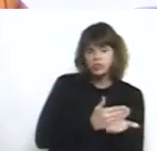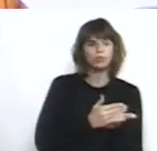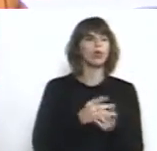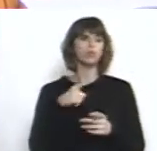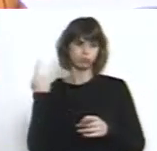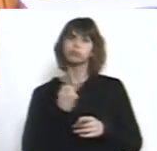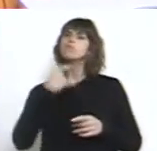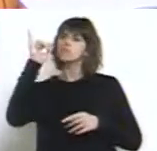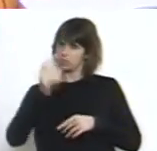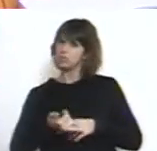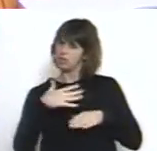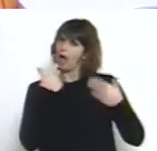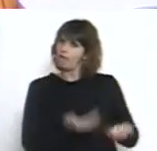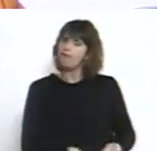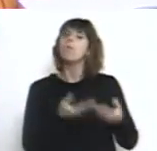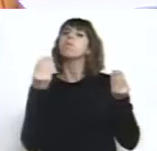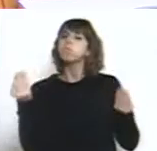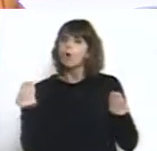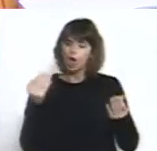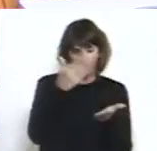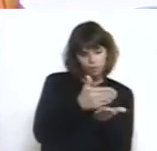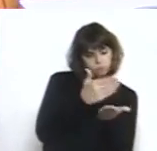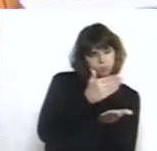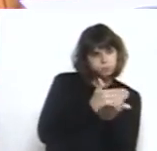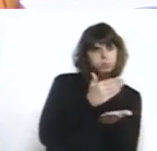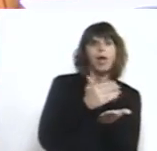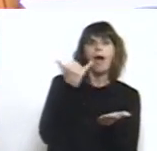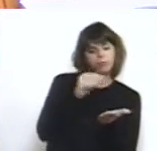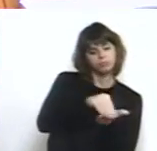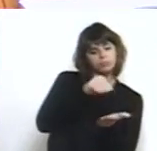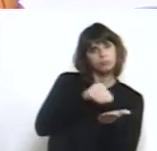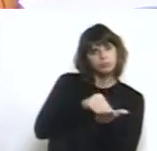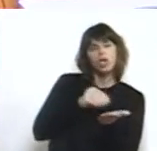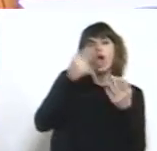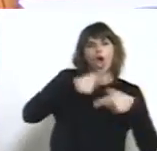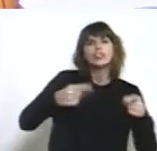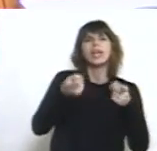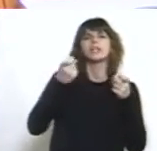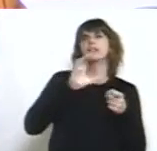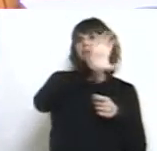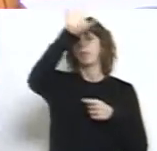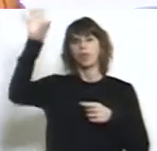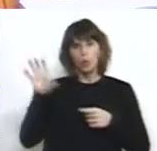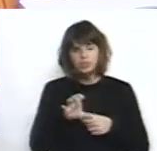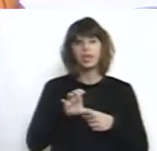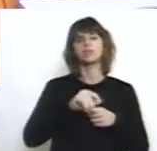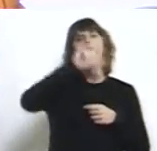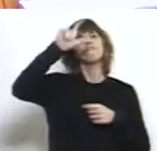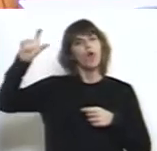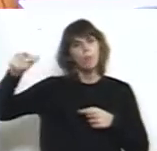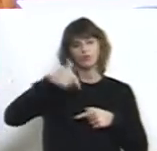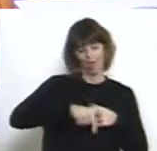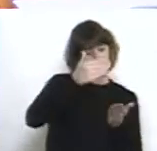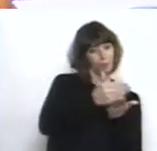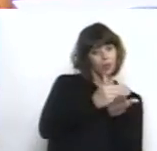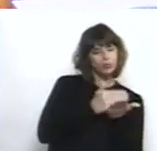porque prevén las obras necesarias para todas las provincias. Formosa será muy beneficiada en toda esta,